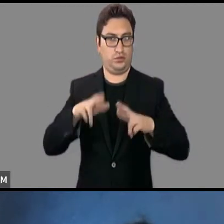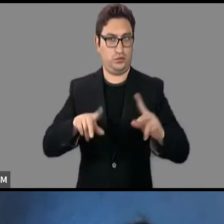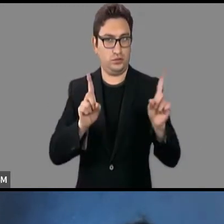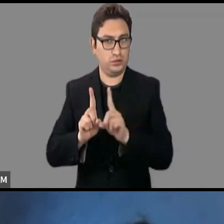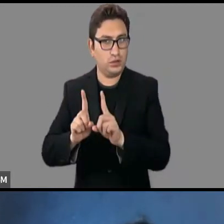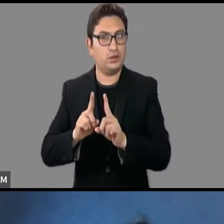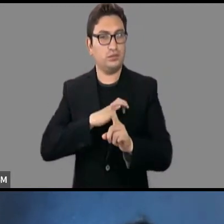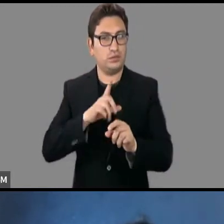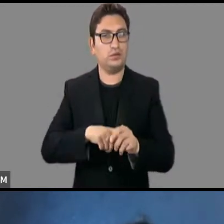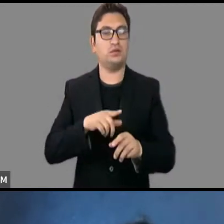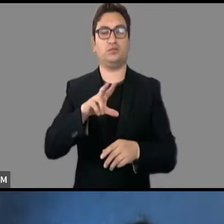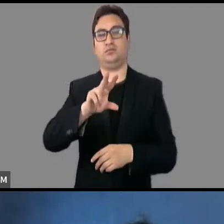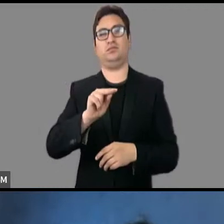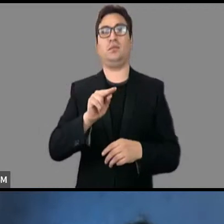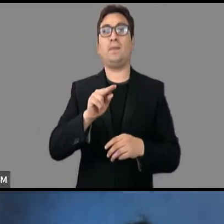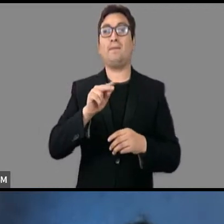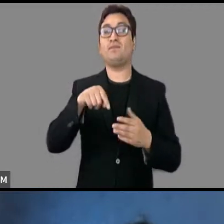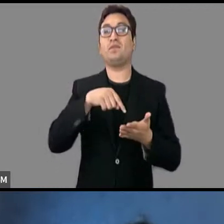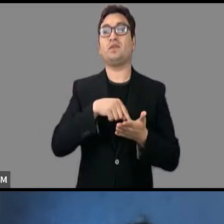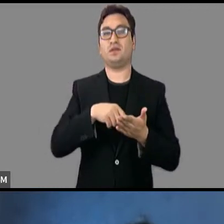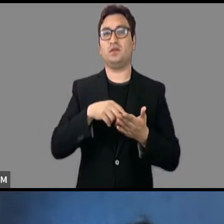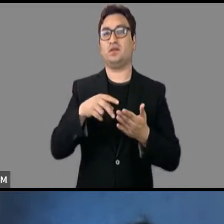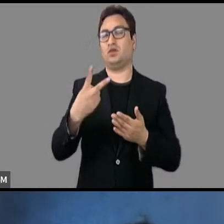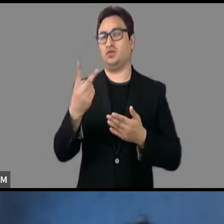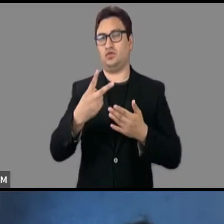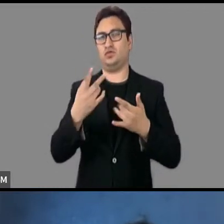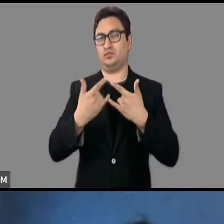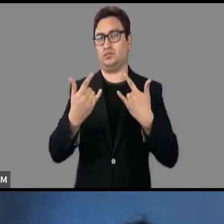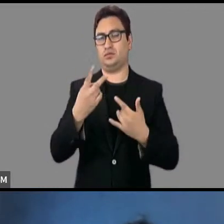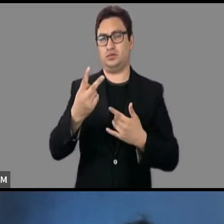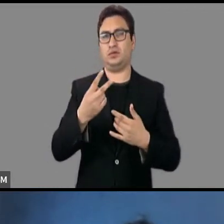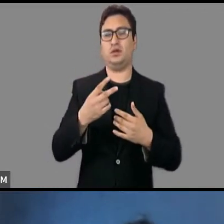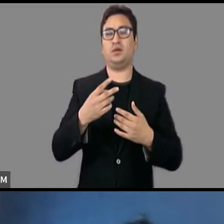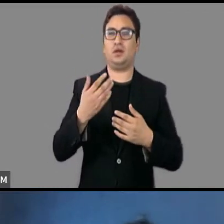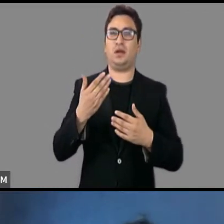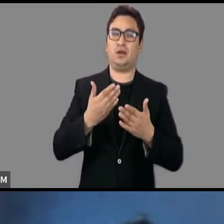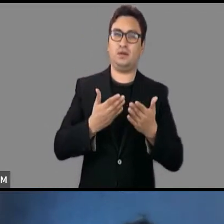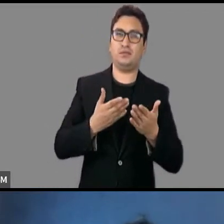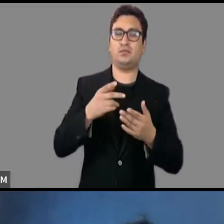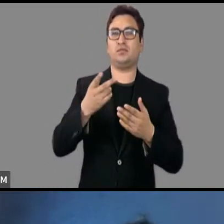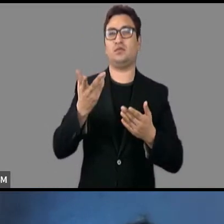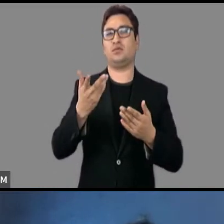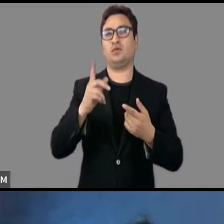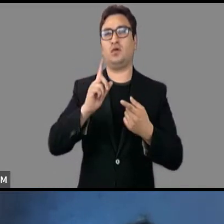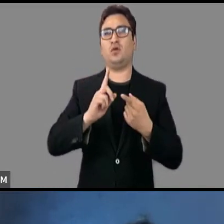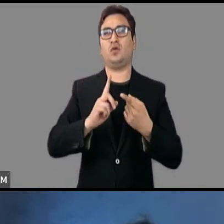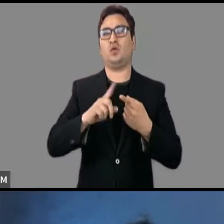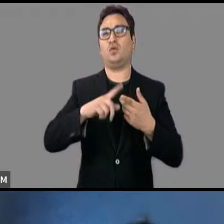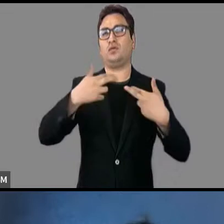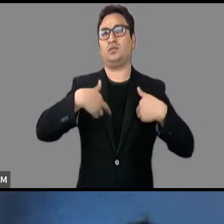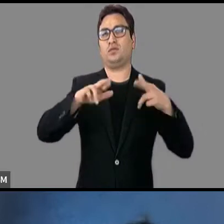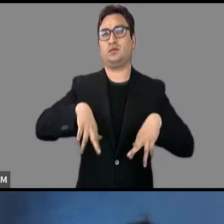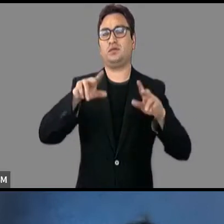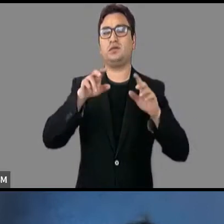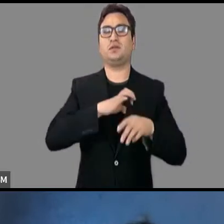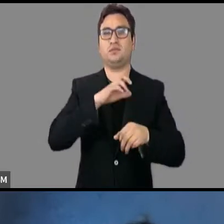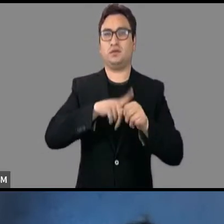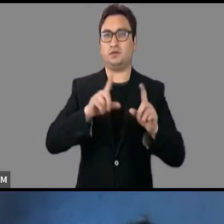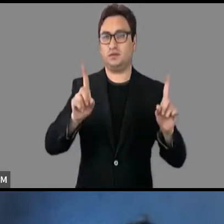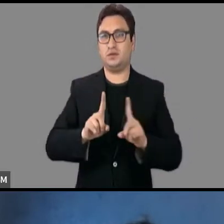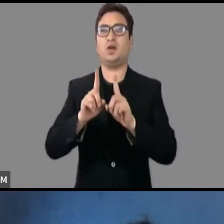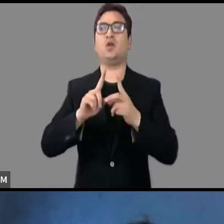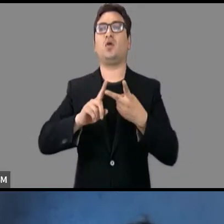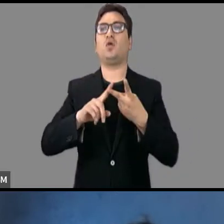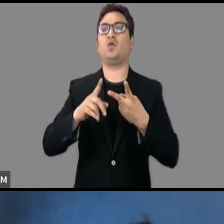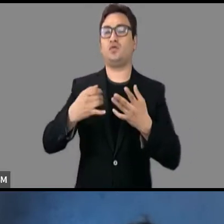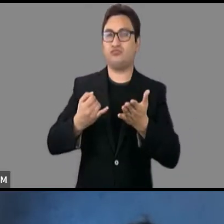esos dos, bueno, el de acceso, el representante especial y los de capacidad jurídica son los más relevantes